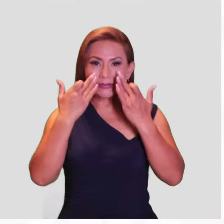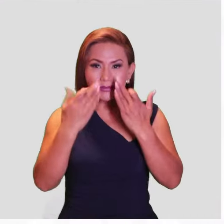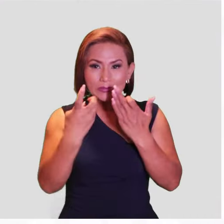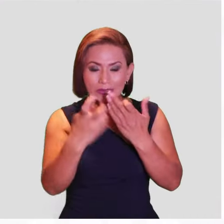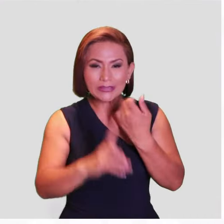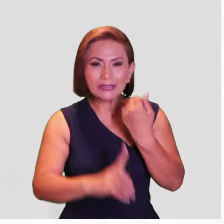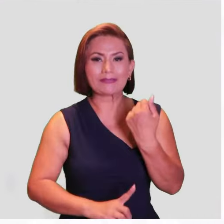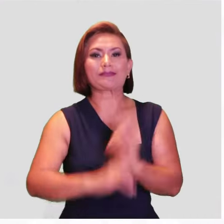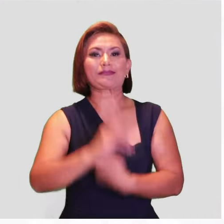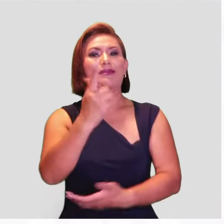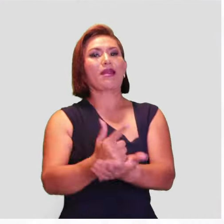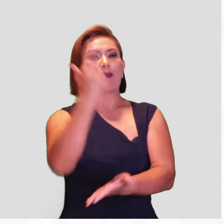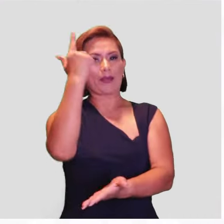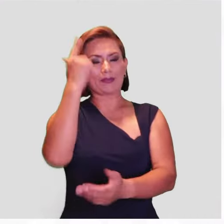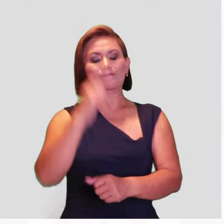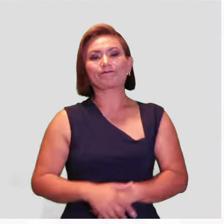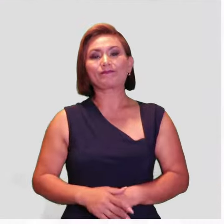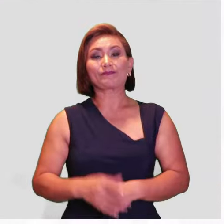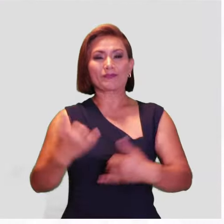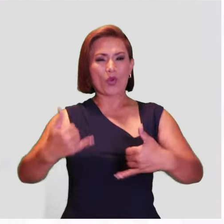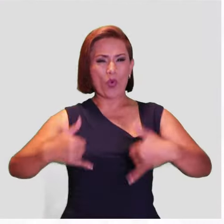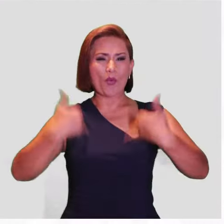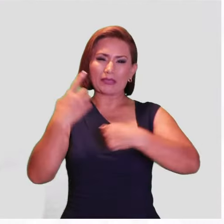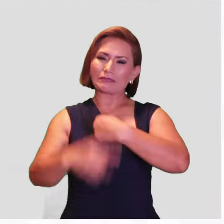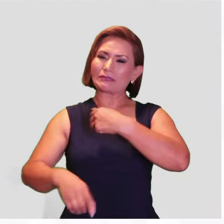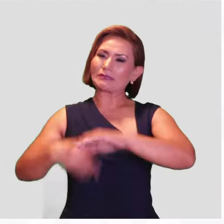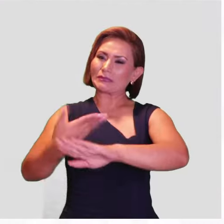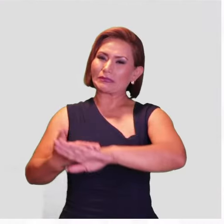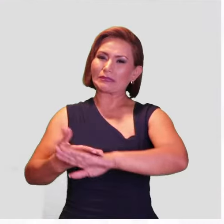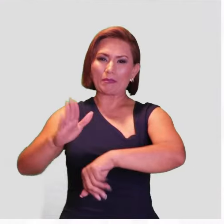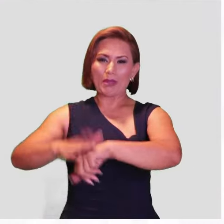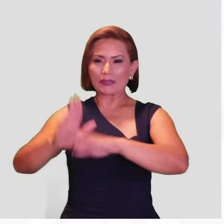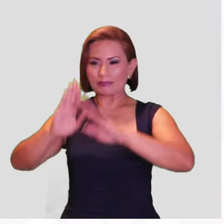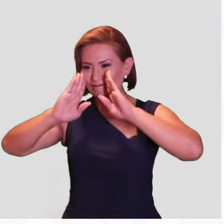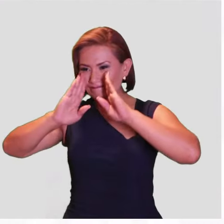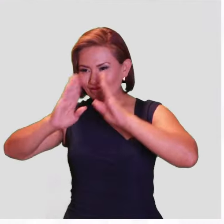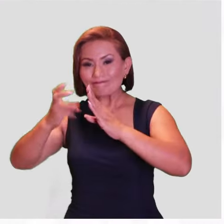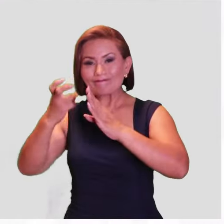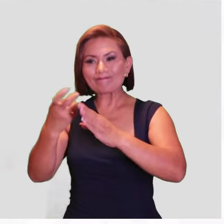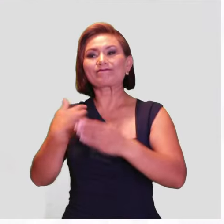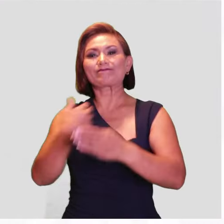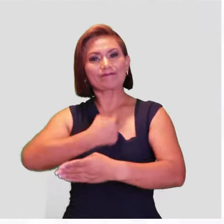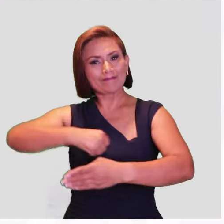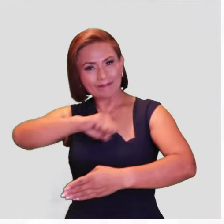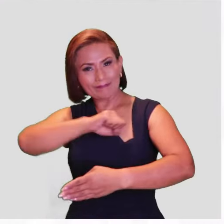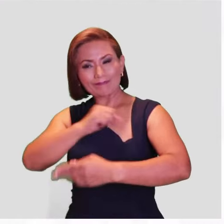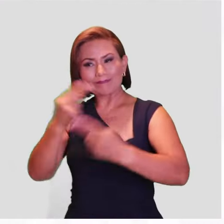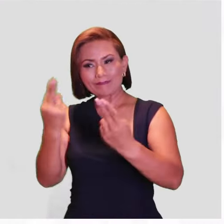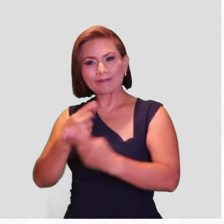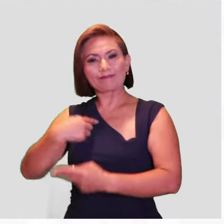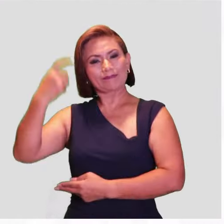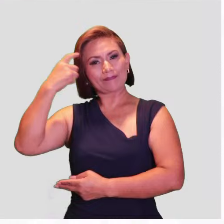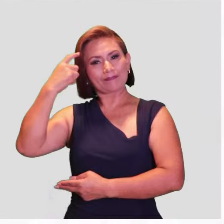los jóvenes principalmente. Ahí debemos de poner especial atención y cuidar su salud emocional,